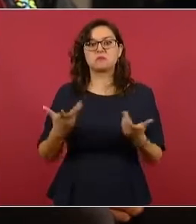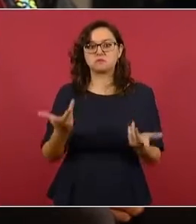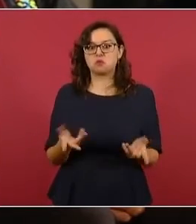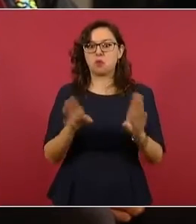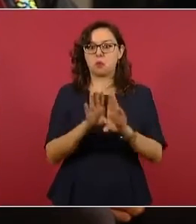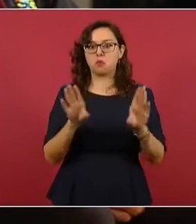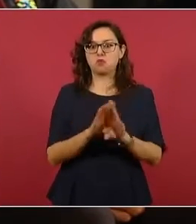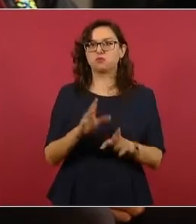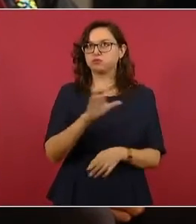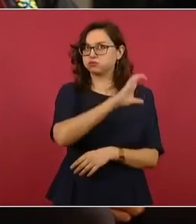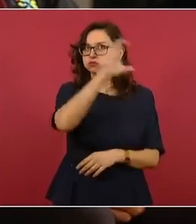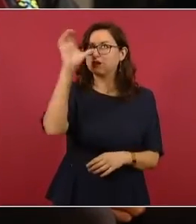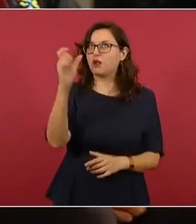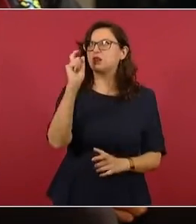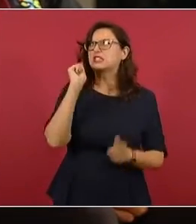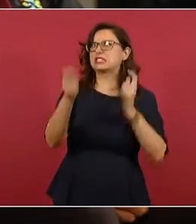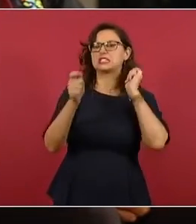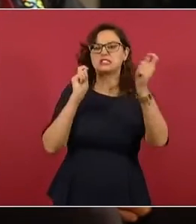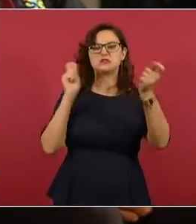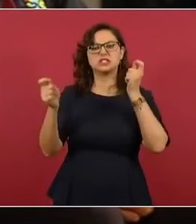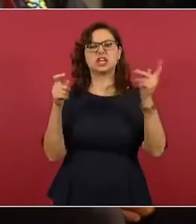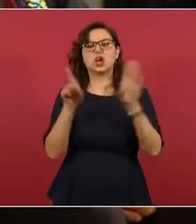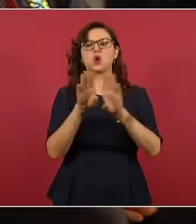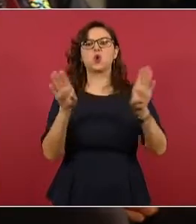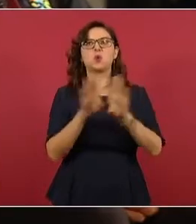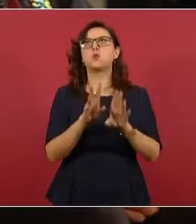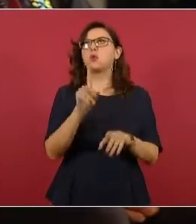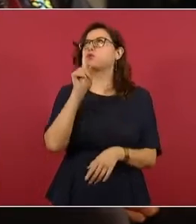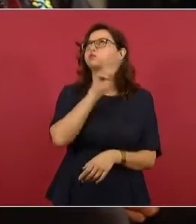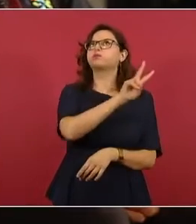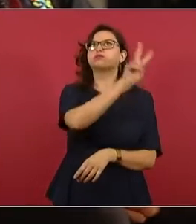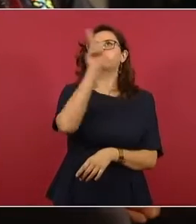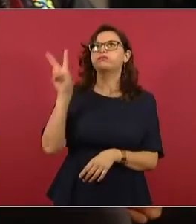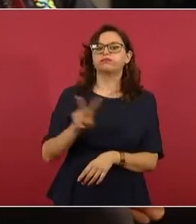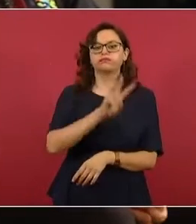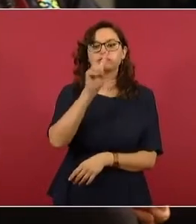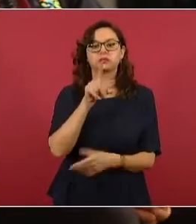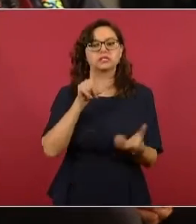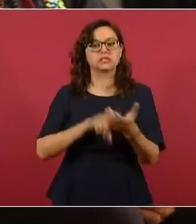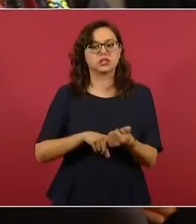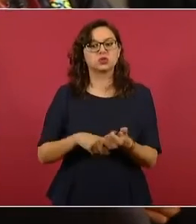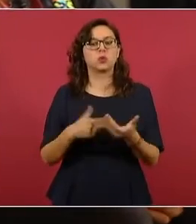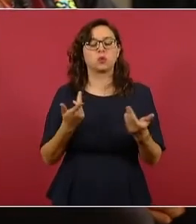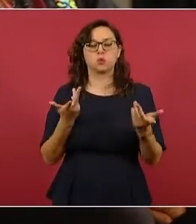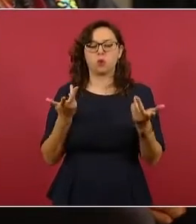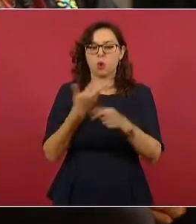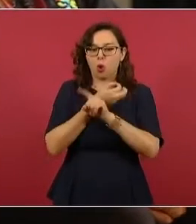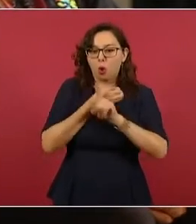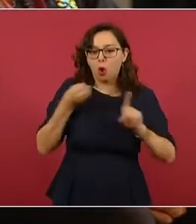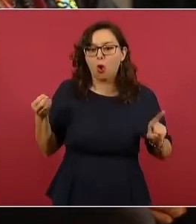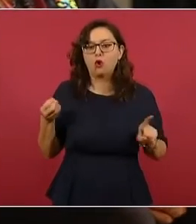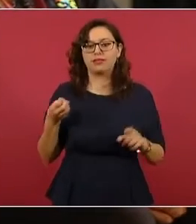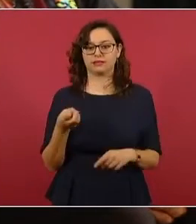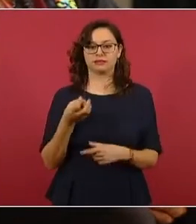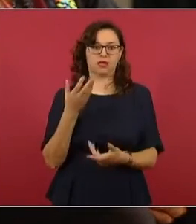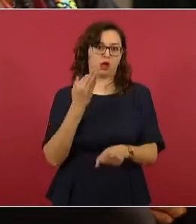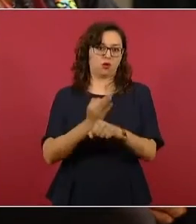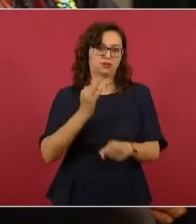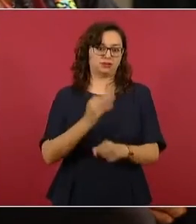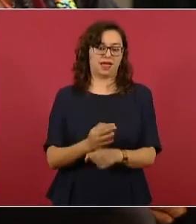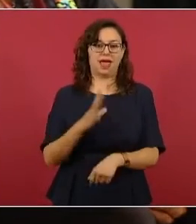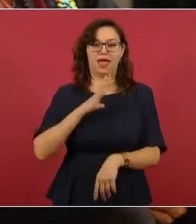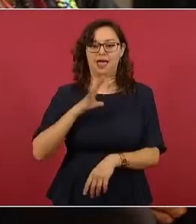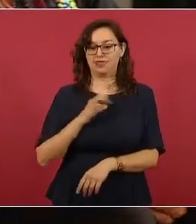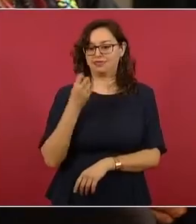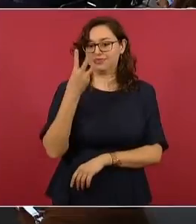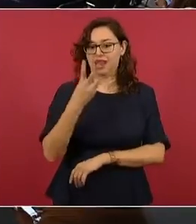está el tema allá arriba en la cuestión del espacio aéreo mexicano, la coordinación que debe de haber entre los tres aeropuertos. Es